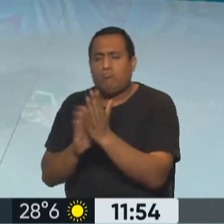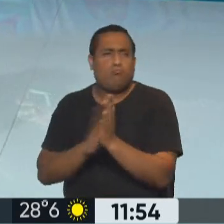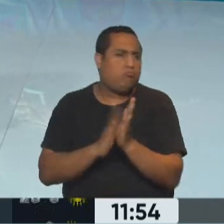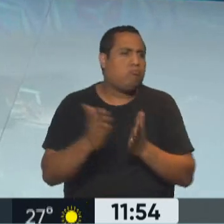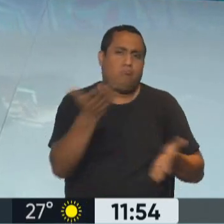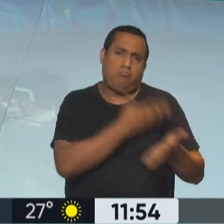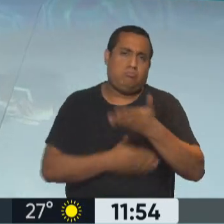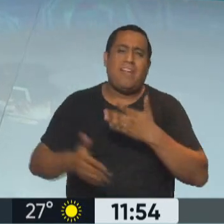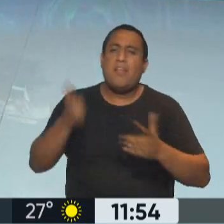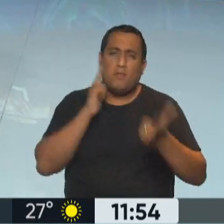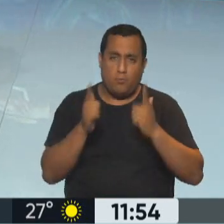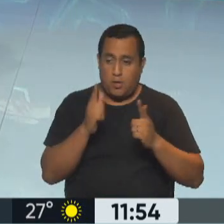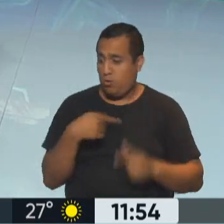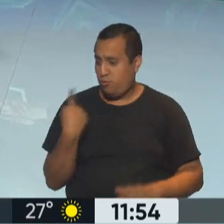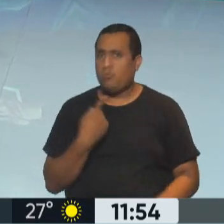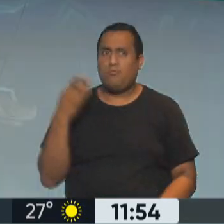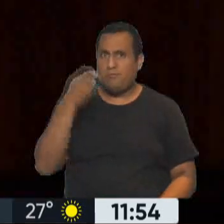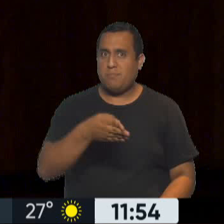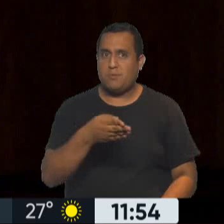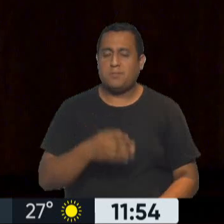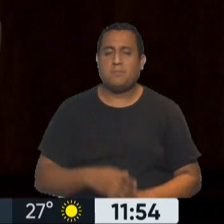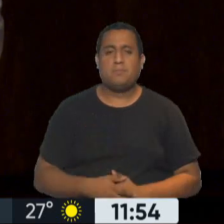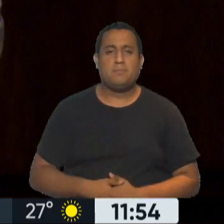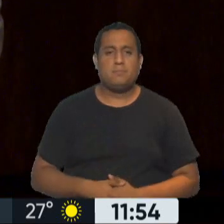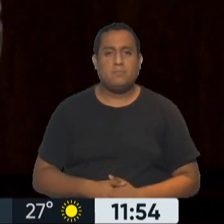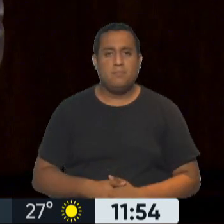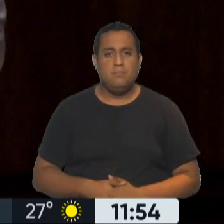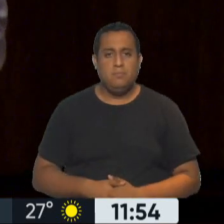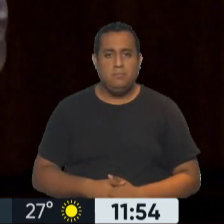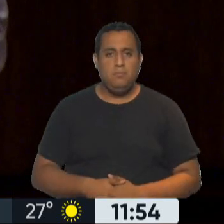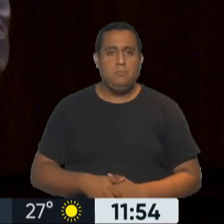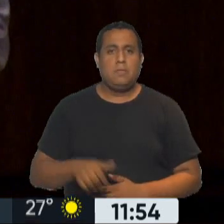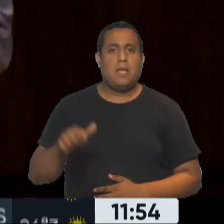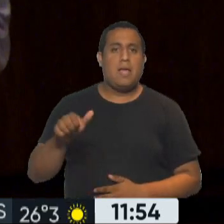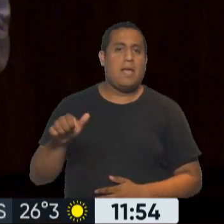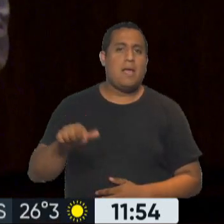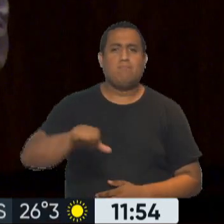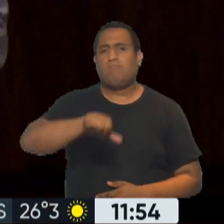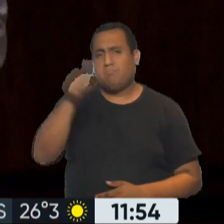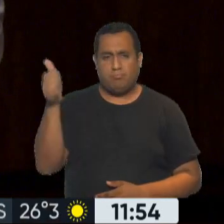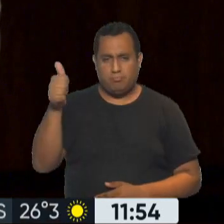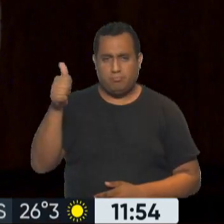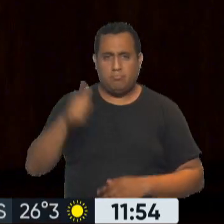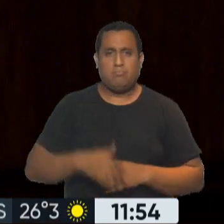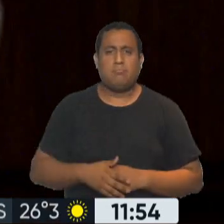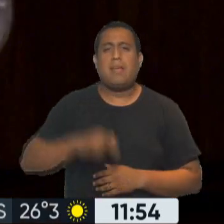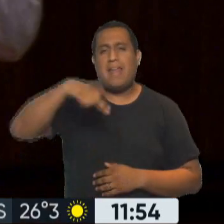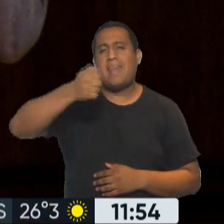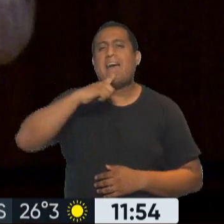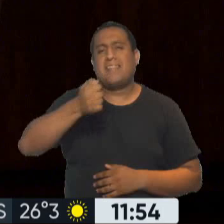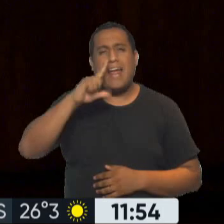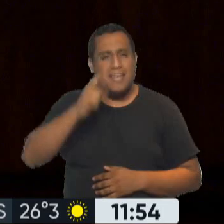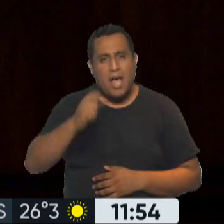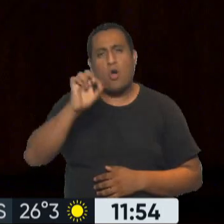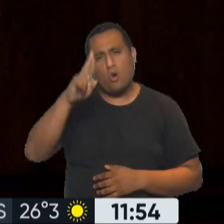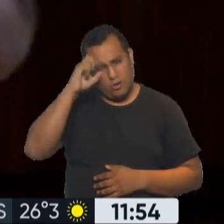del premio de los pares. Estuvimos allí en la ceremonia. Y la ganadora de esta terna es Natalia Oreiro. Los